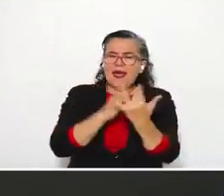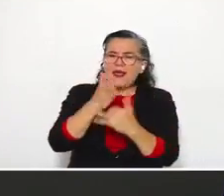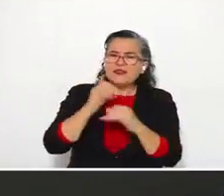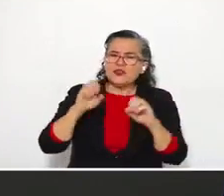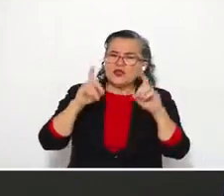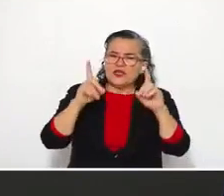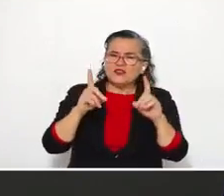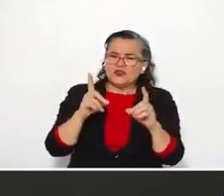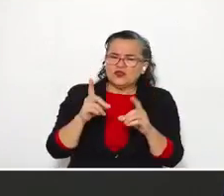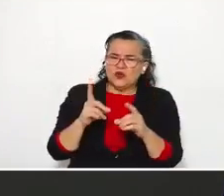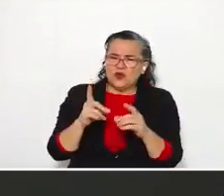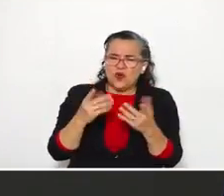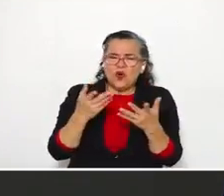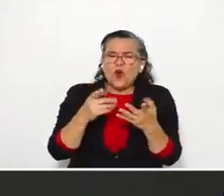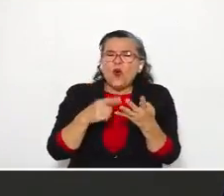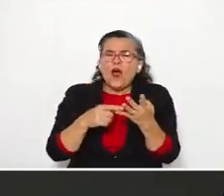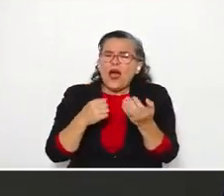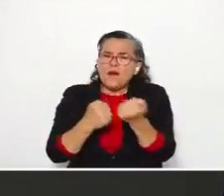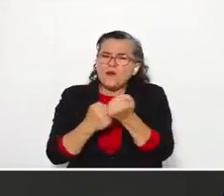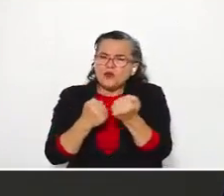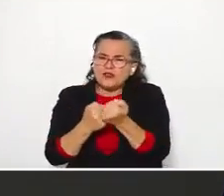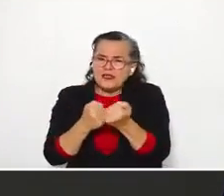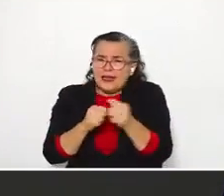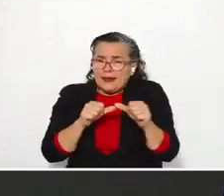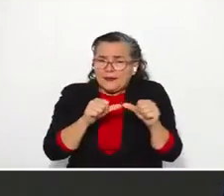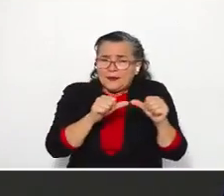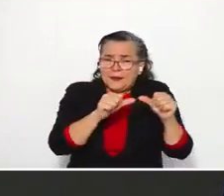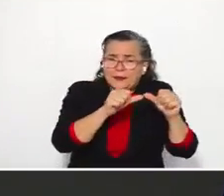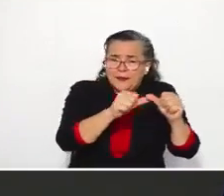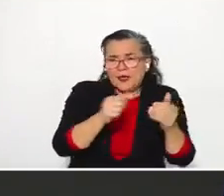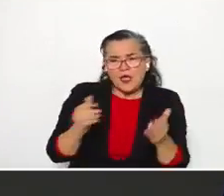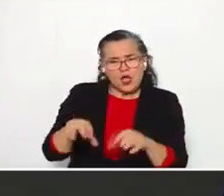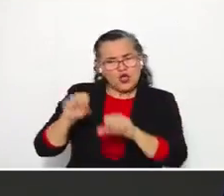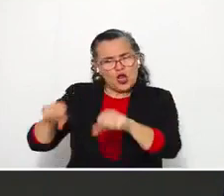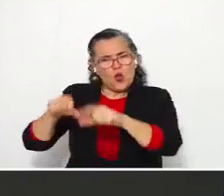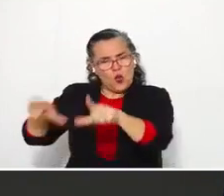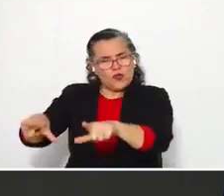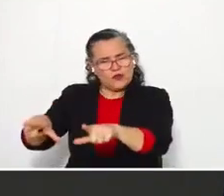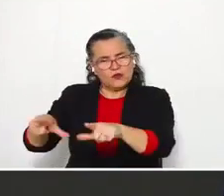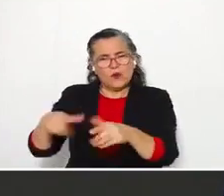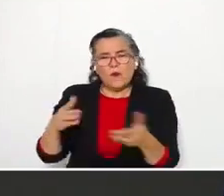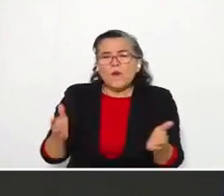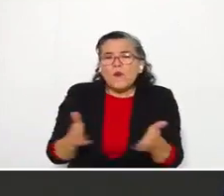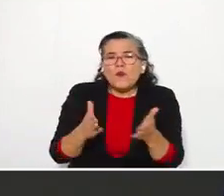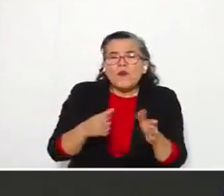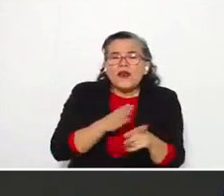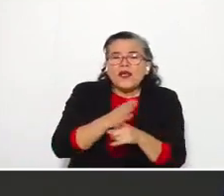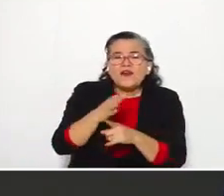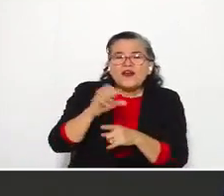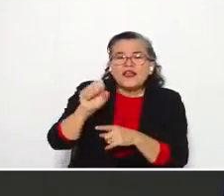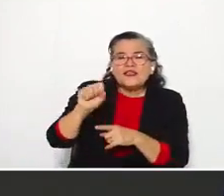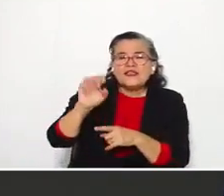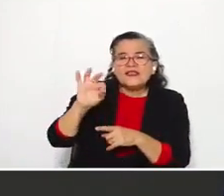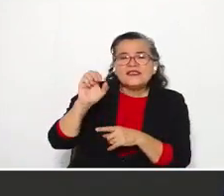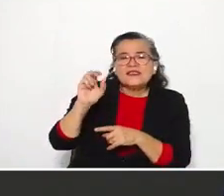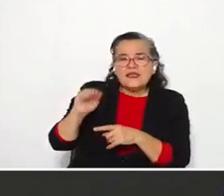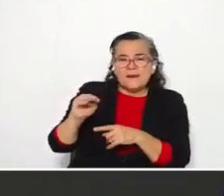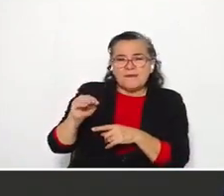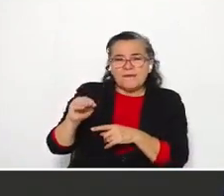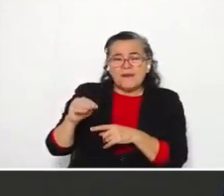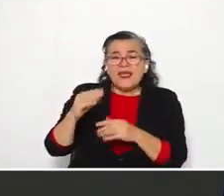superior, apoyar la retención y la graduación, promover carreras STEM y cerrar las brechas de